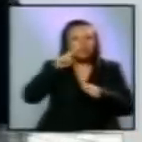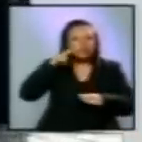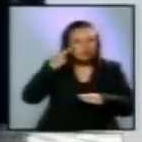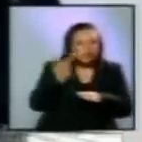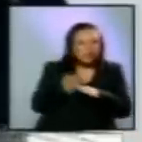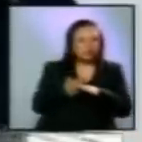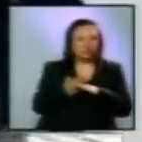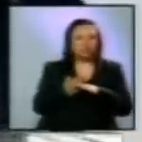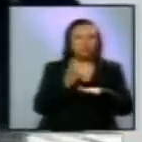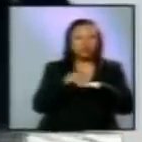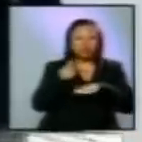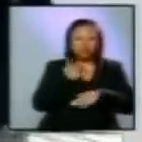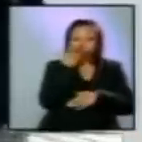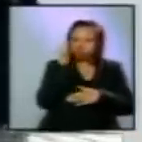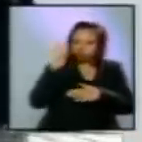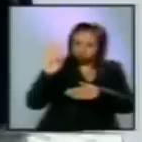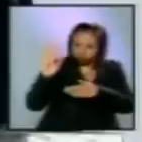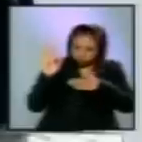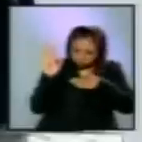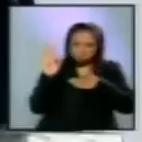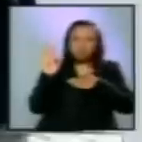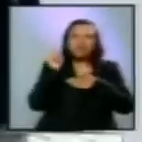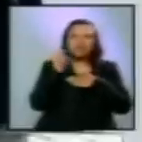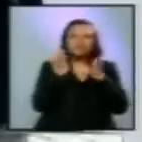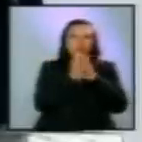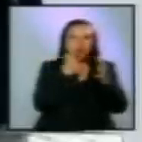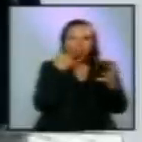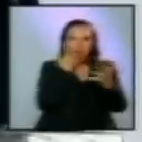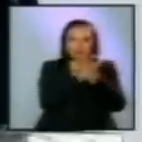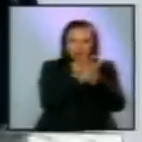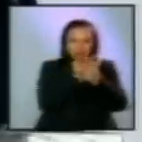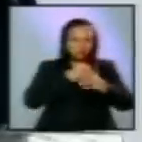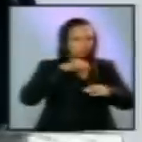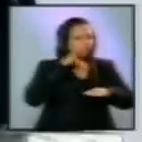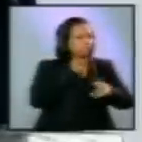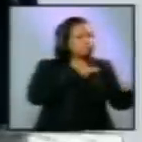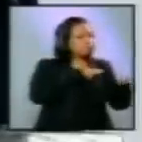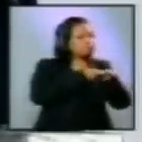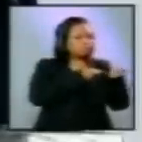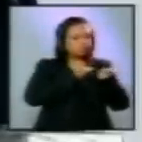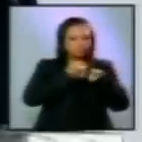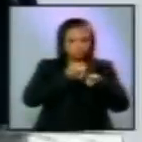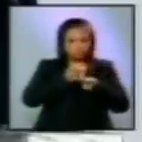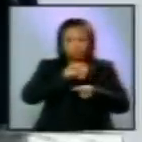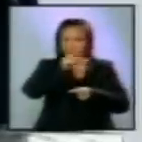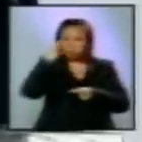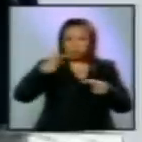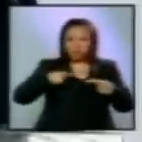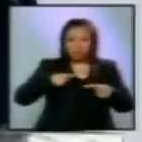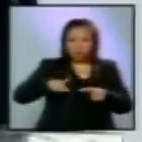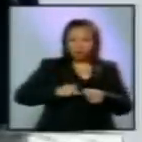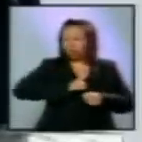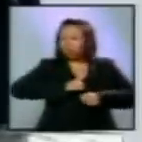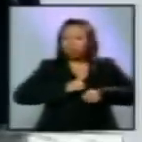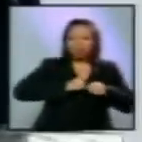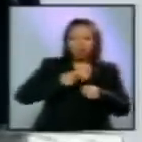y por eso me comprometo a hacerme cargo de los penales mientras que algunos gobernadores estén en complicidad o